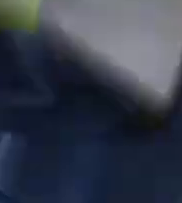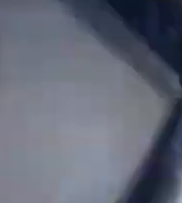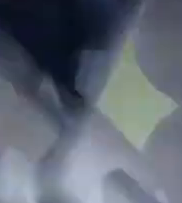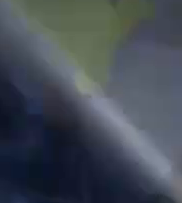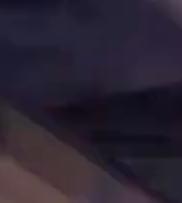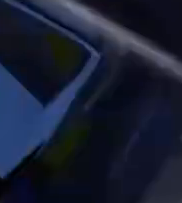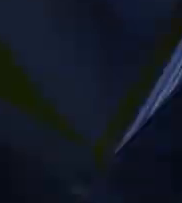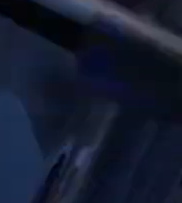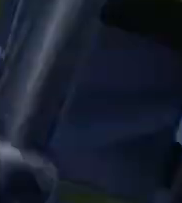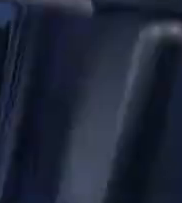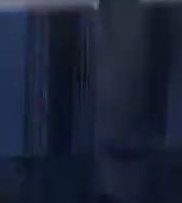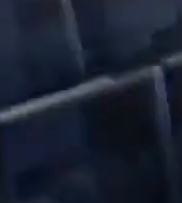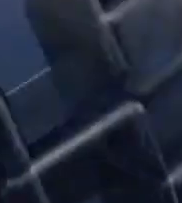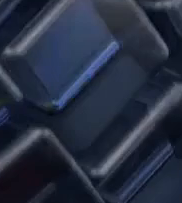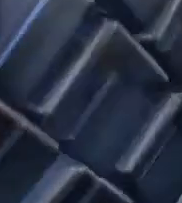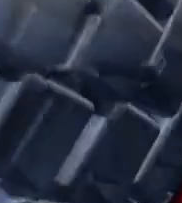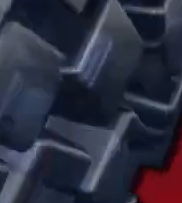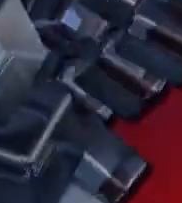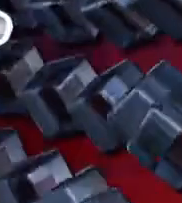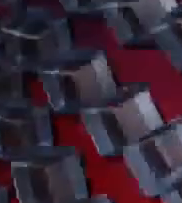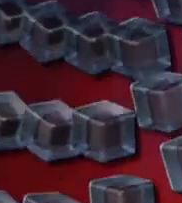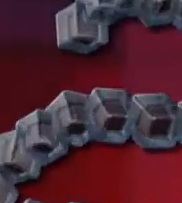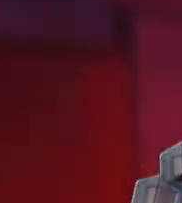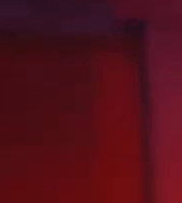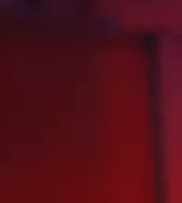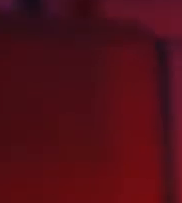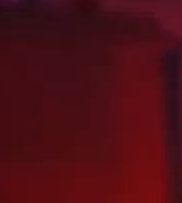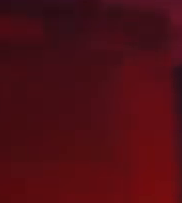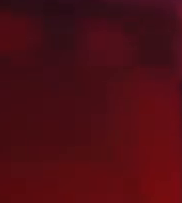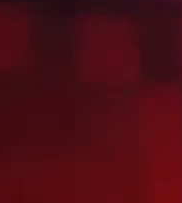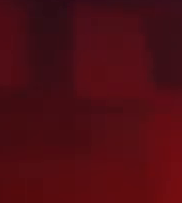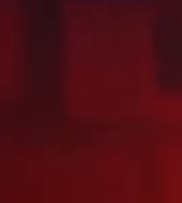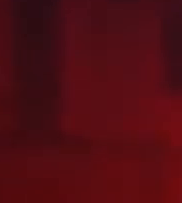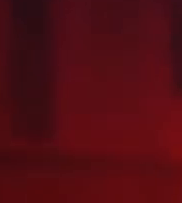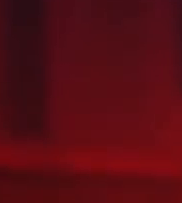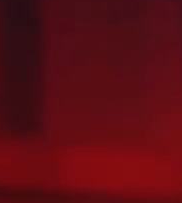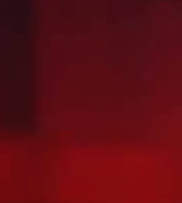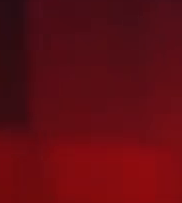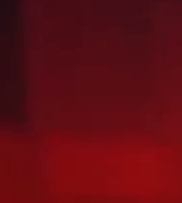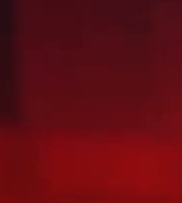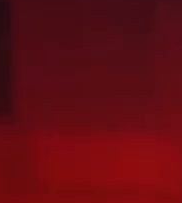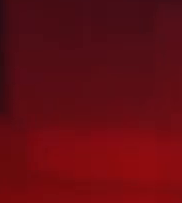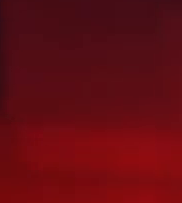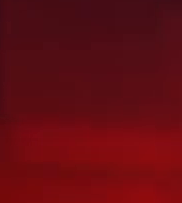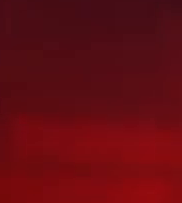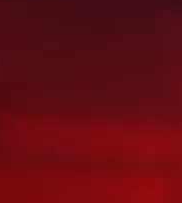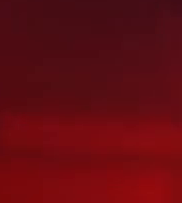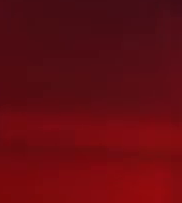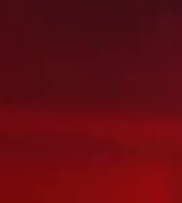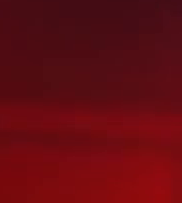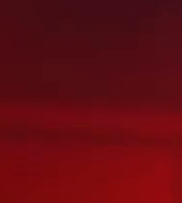televisión legislativa presentó bvl noticias edición se trae